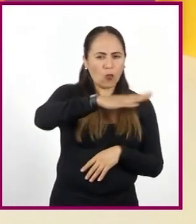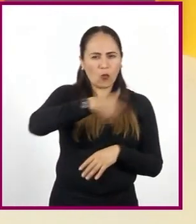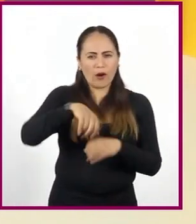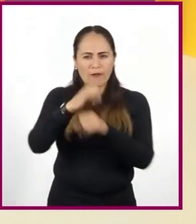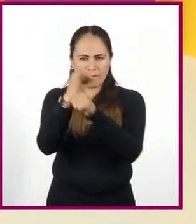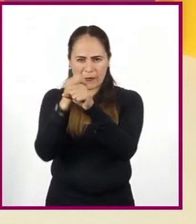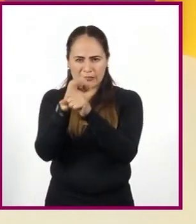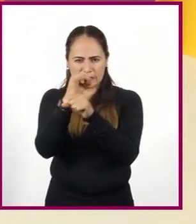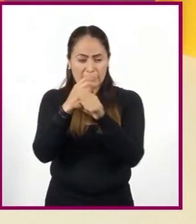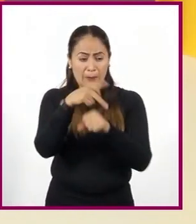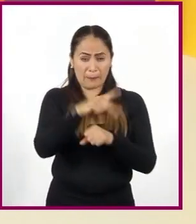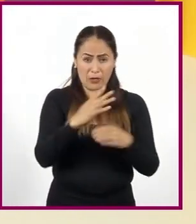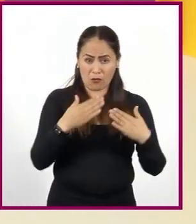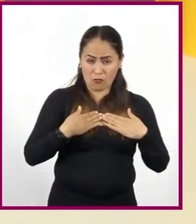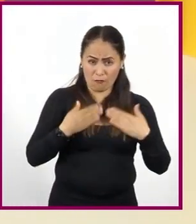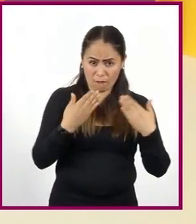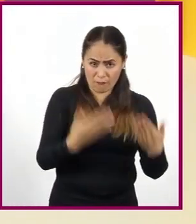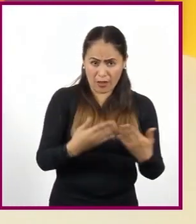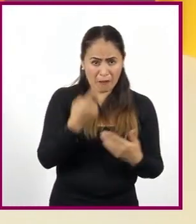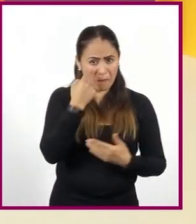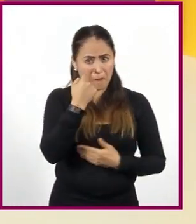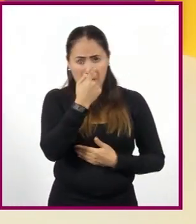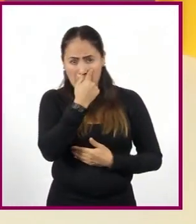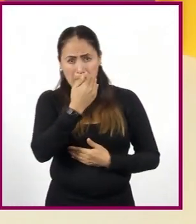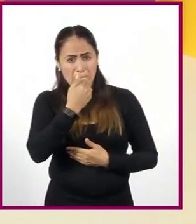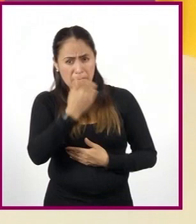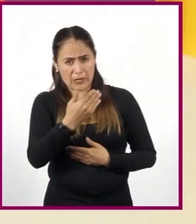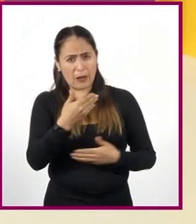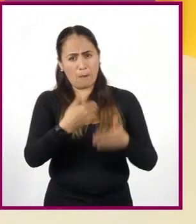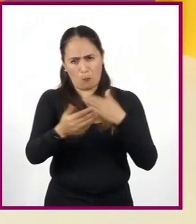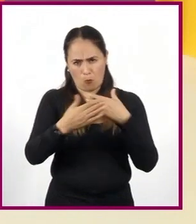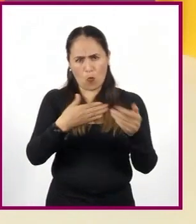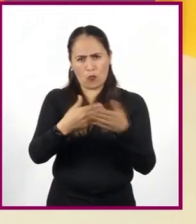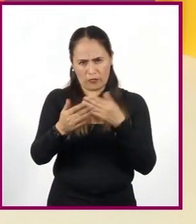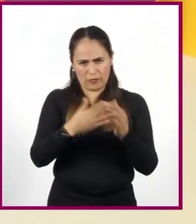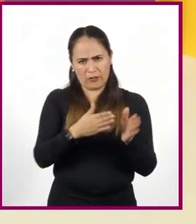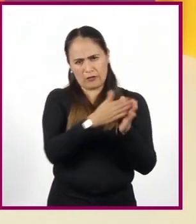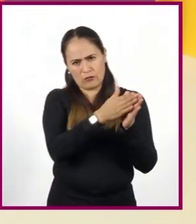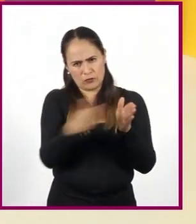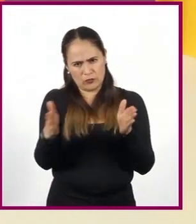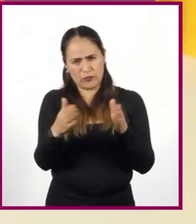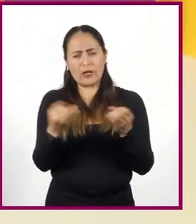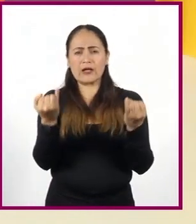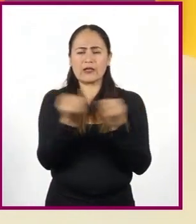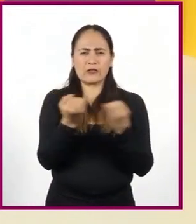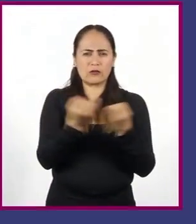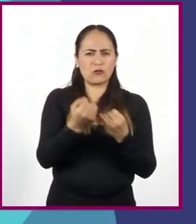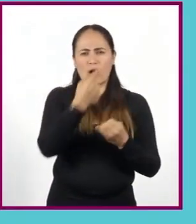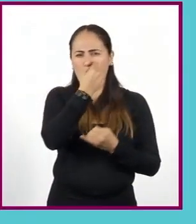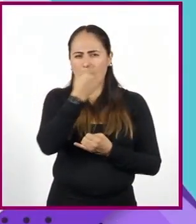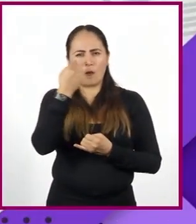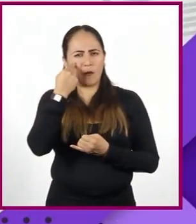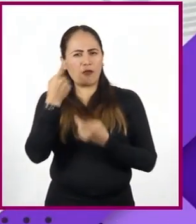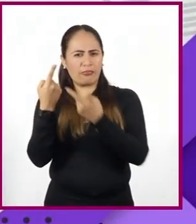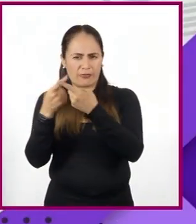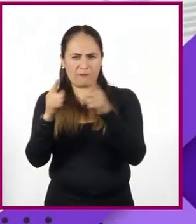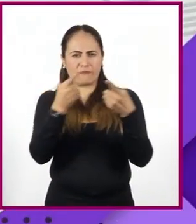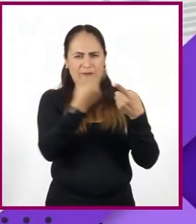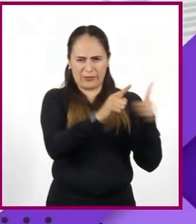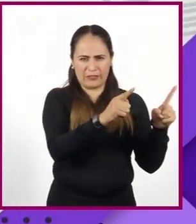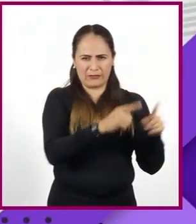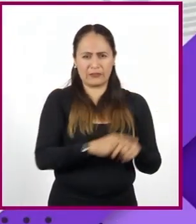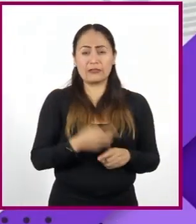sean confiables, objetivas, actuales y que representen distintas dimensiones del problema. Con